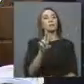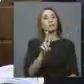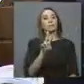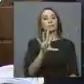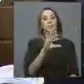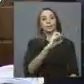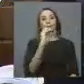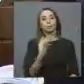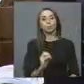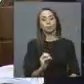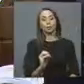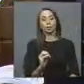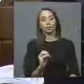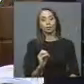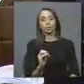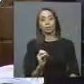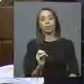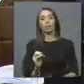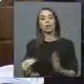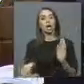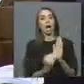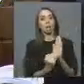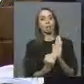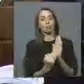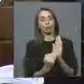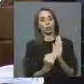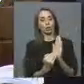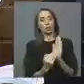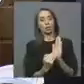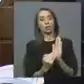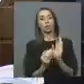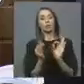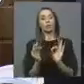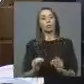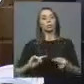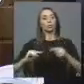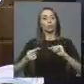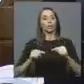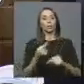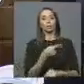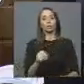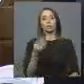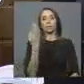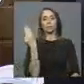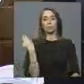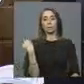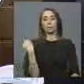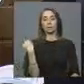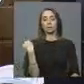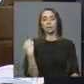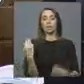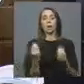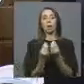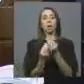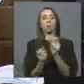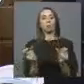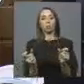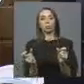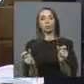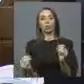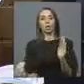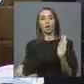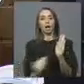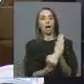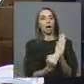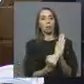25% la apoya. Esto a propósito de la discusión de la semana pasada cuando muchos avalaban